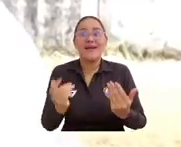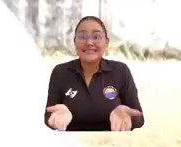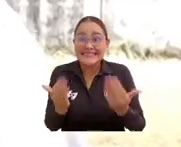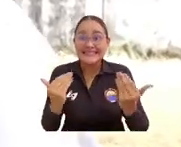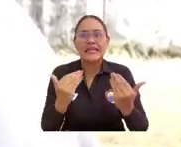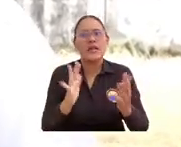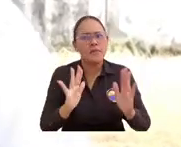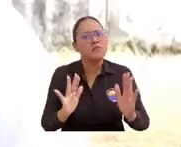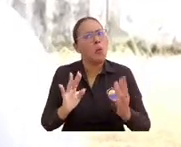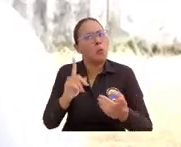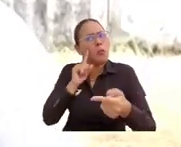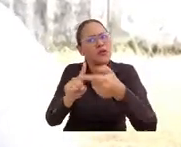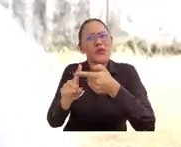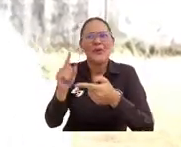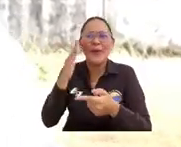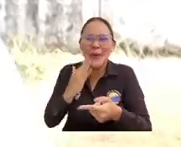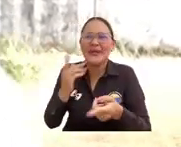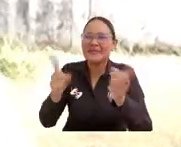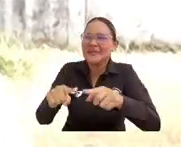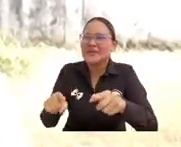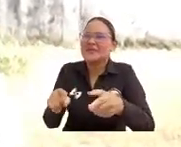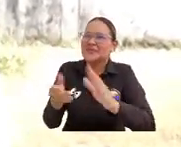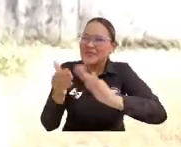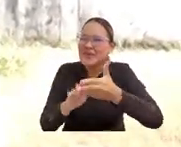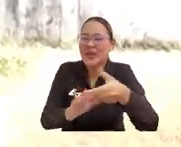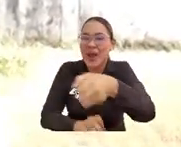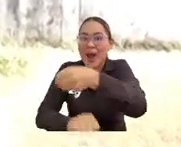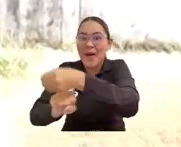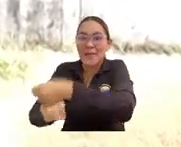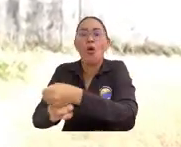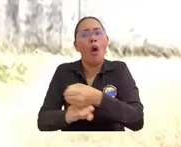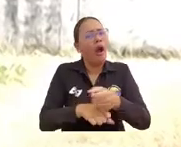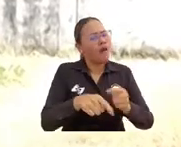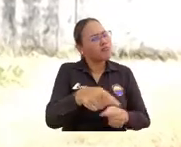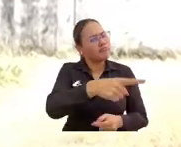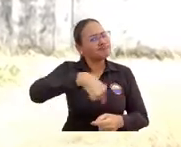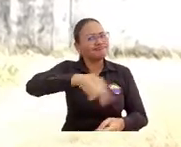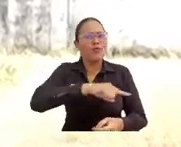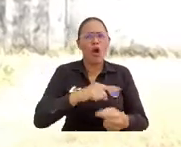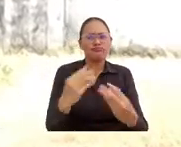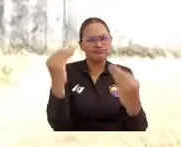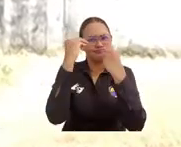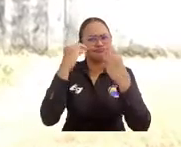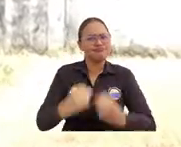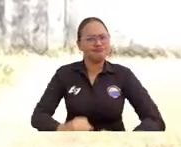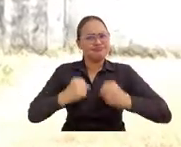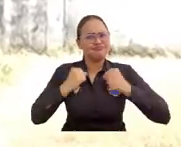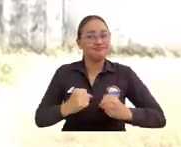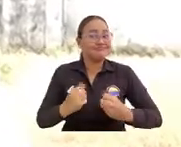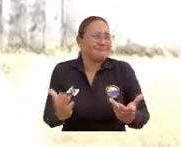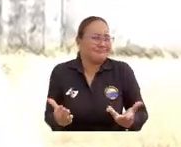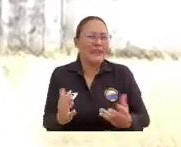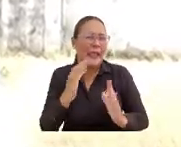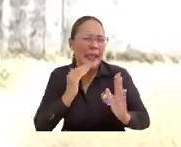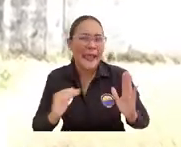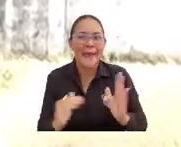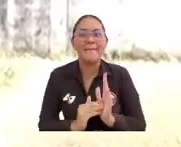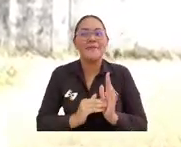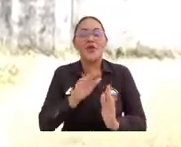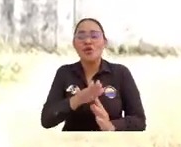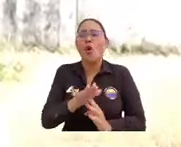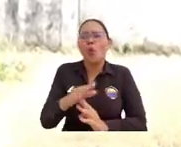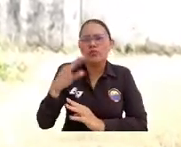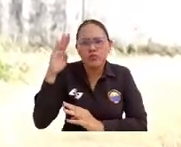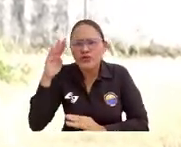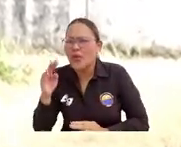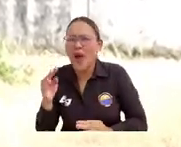puedan cumplir sus sueños de brindar seguridad, trabajar de la mano con los jóvenes y con la comunidad, pero también formarse. Qué bonito sería que muchos de